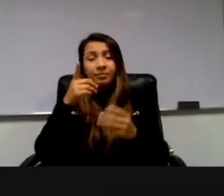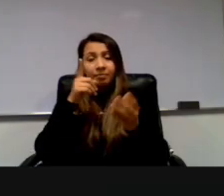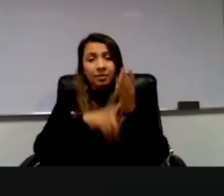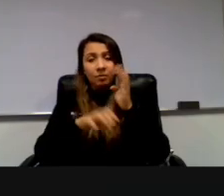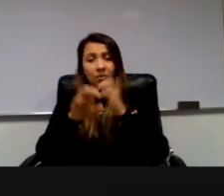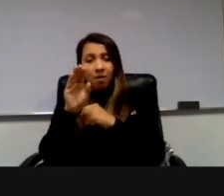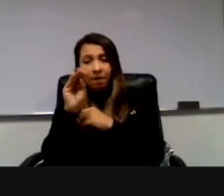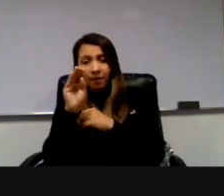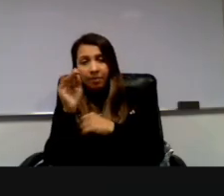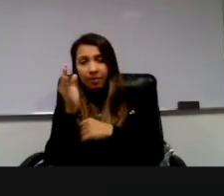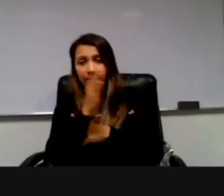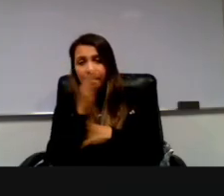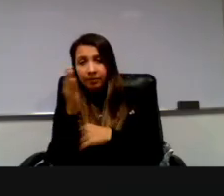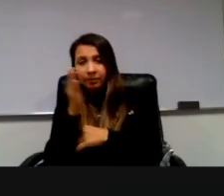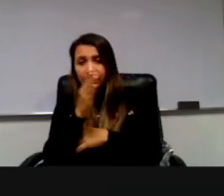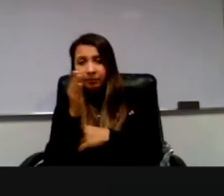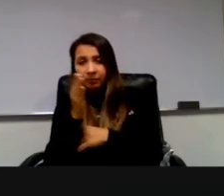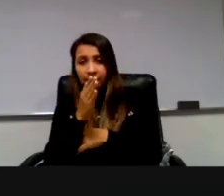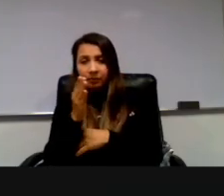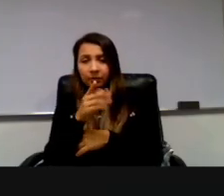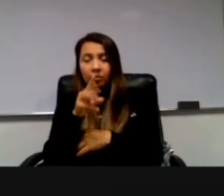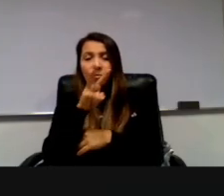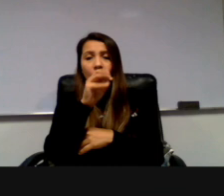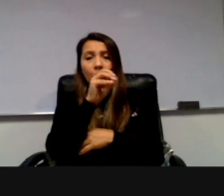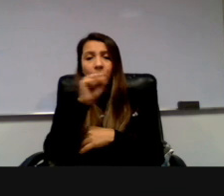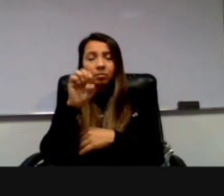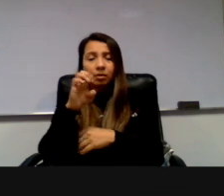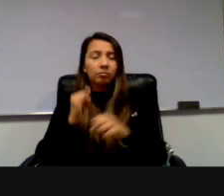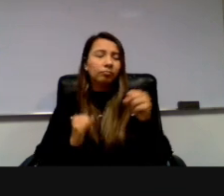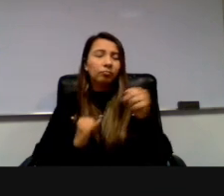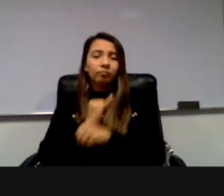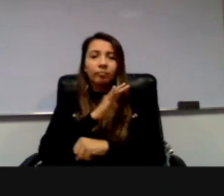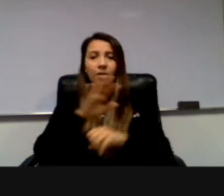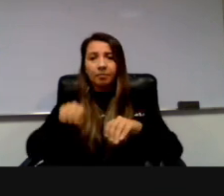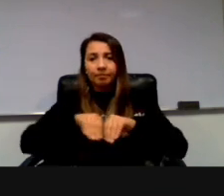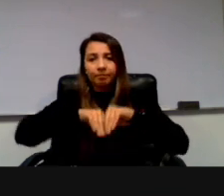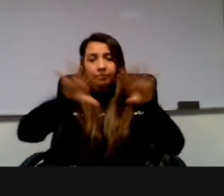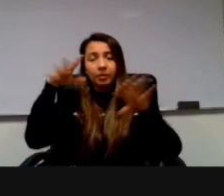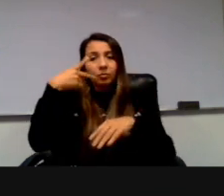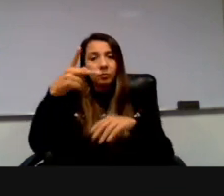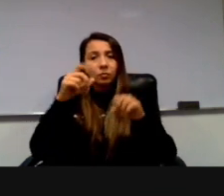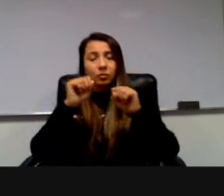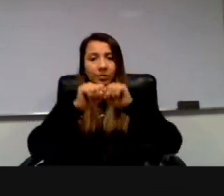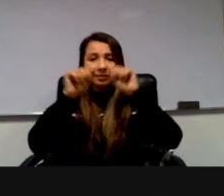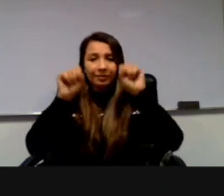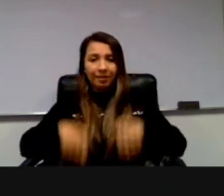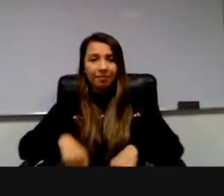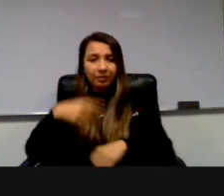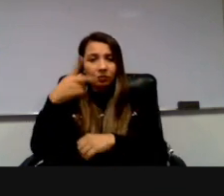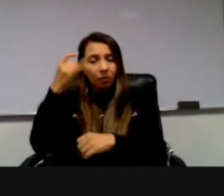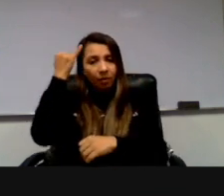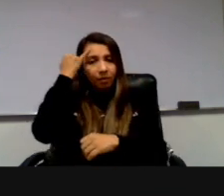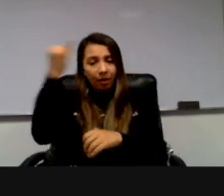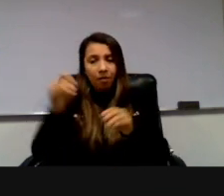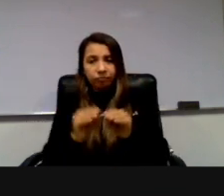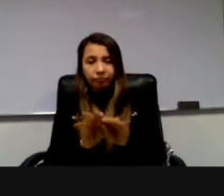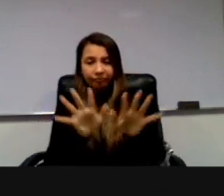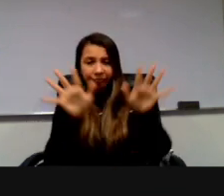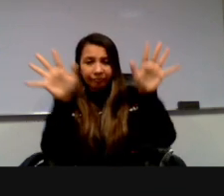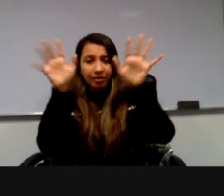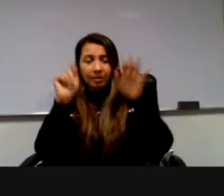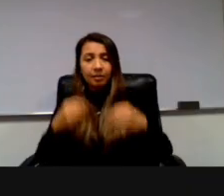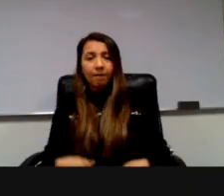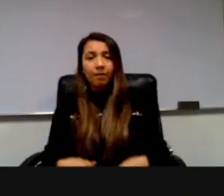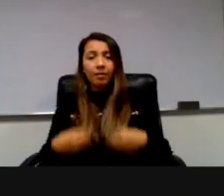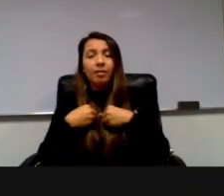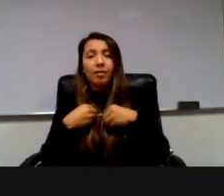90s, Woese propone formalmente su sistema de clasificación y dice, pues el árbol de la vida, el